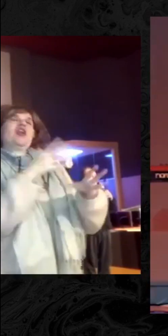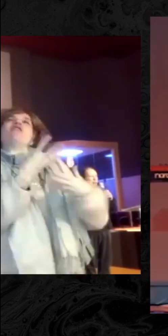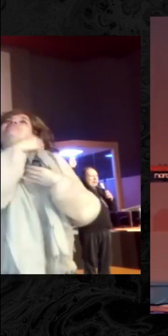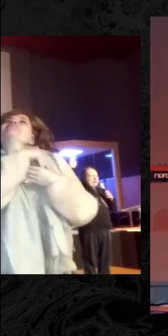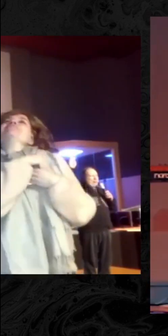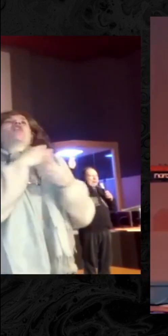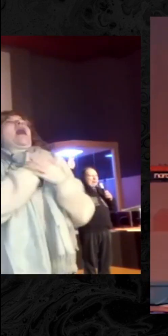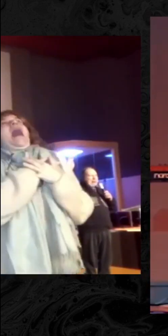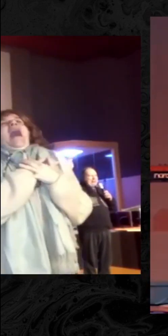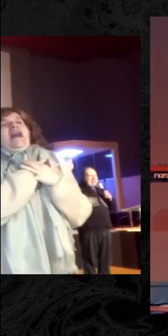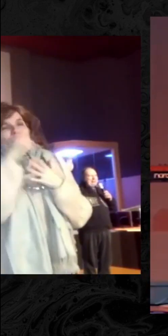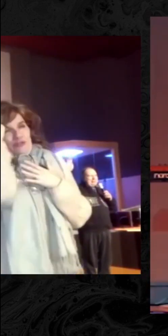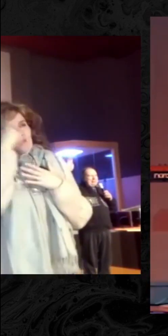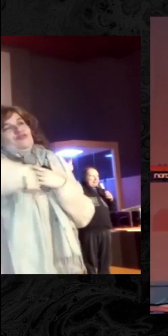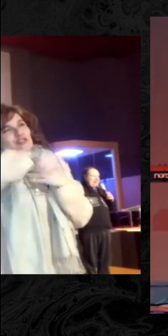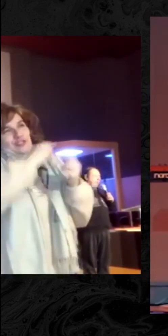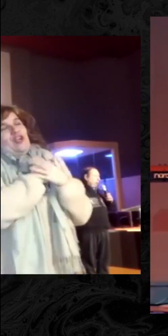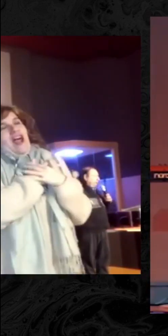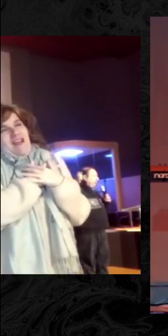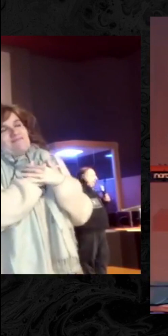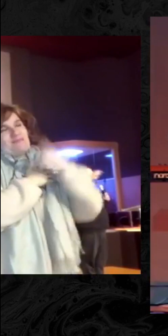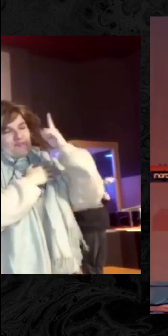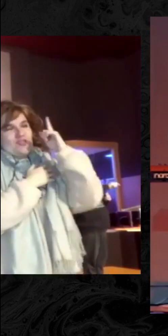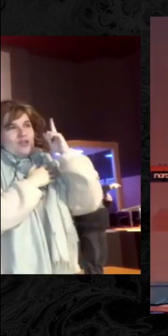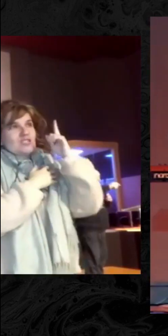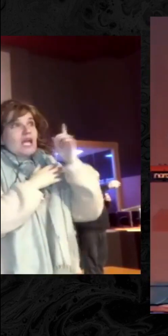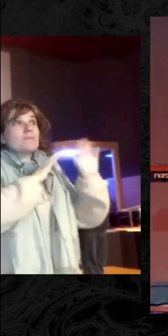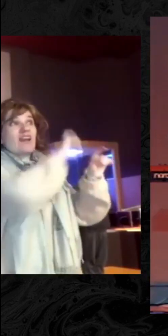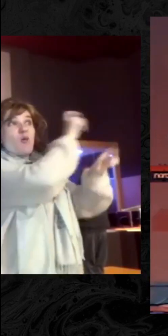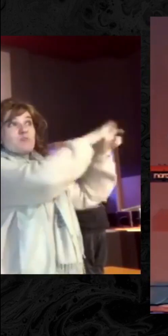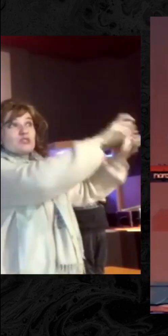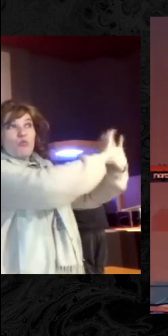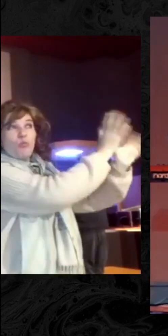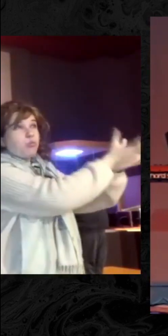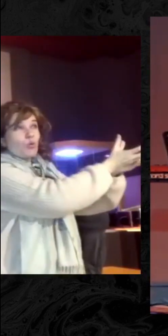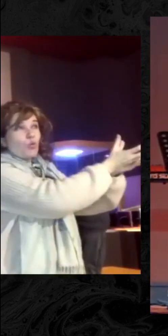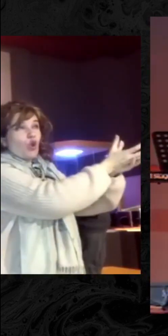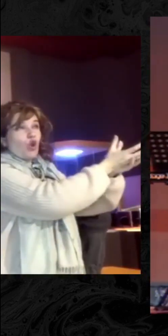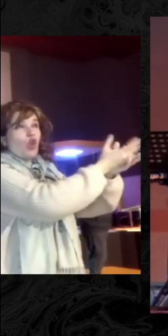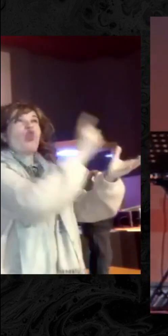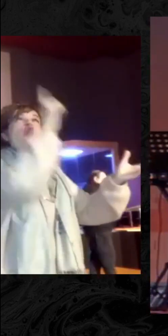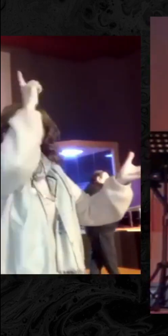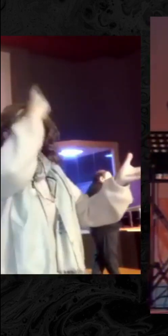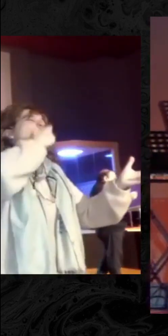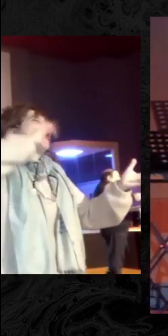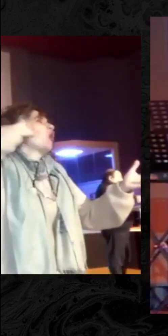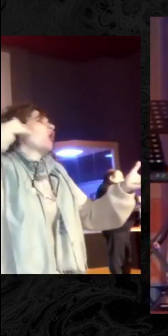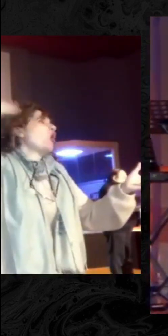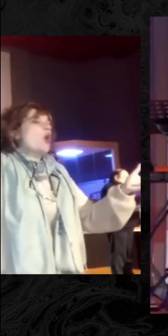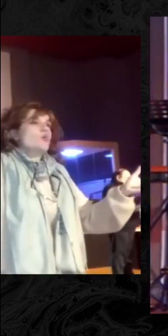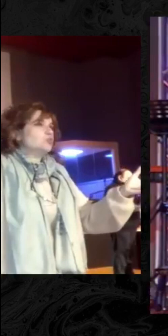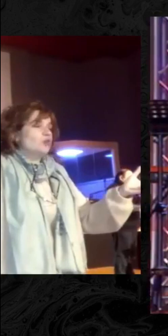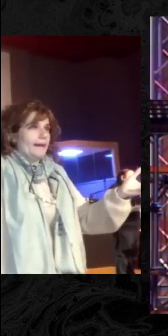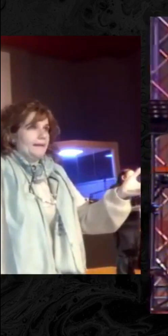le amamos puede quitar un fuerte Amén le queremos Pero el mundo aborrece las cosas de Dios verdad por eso